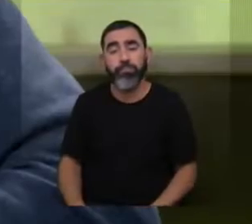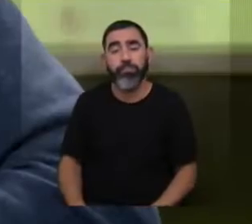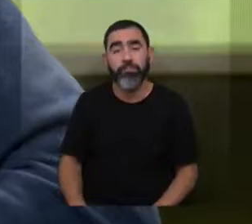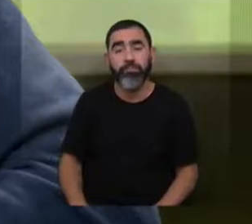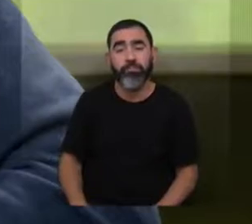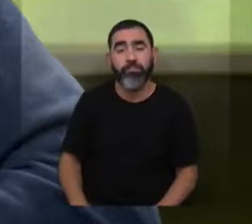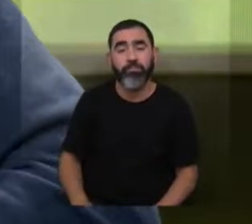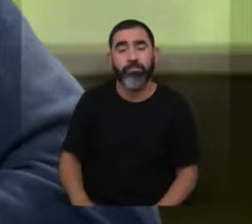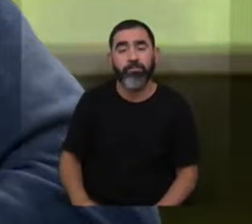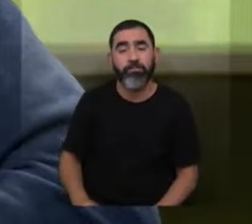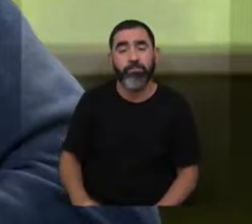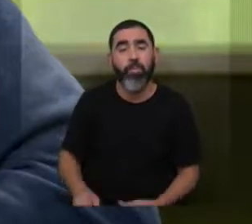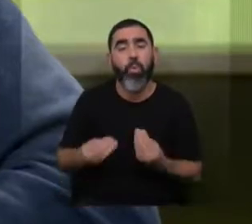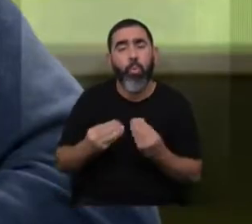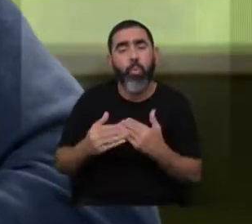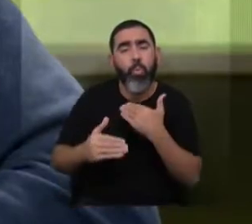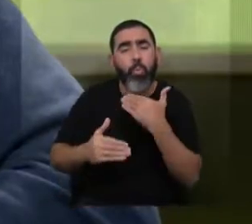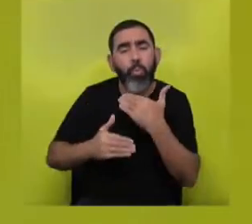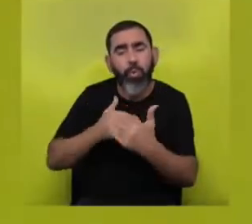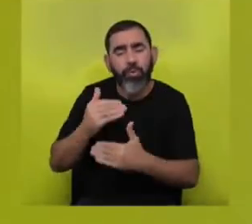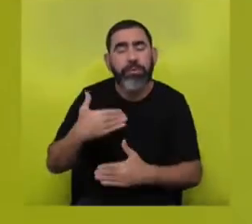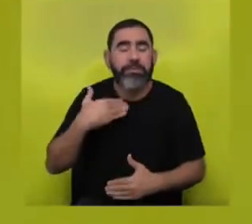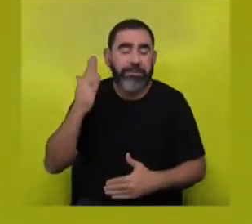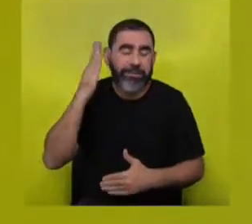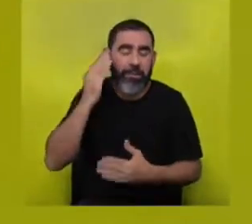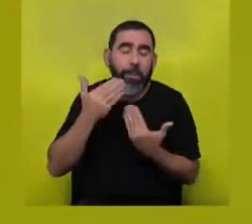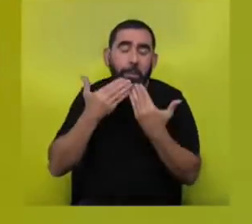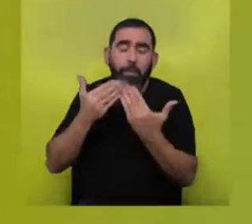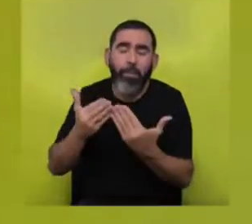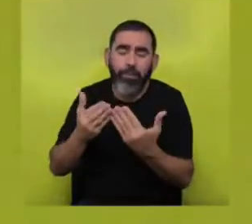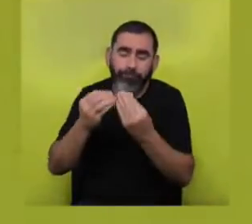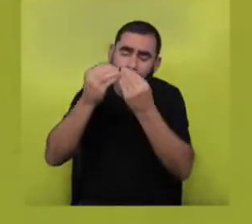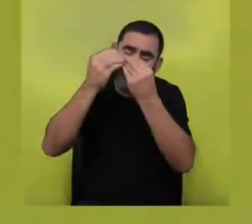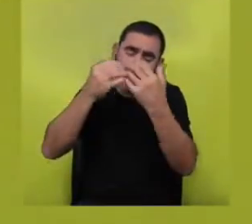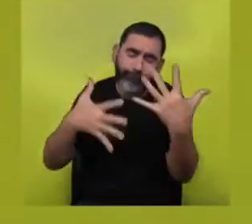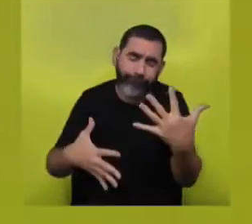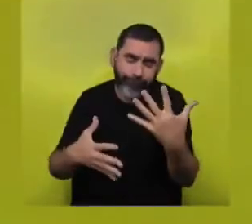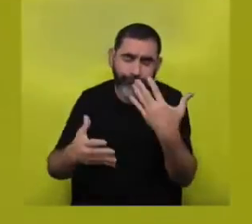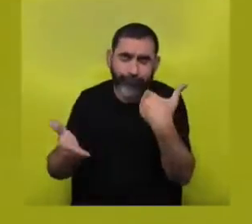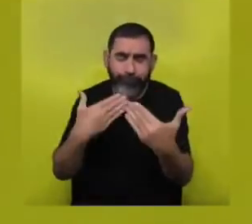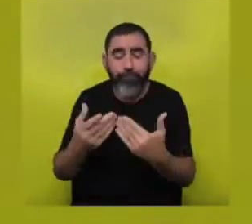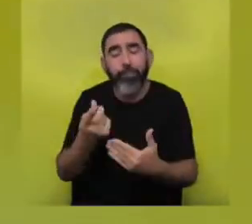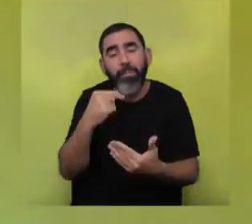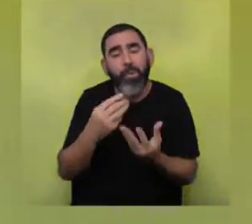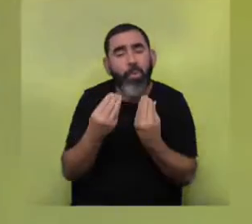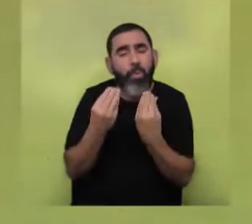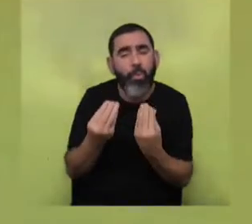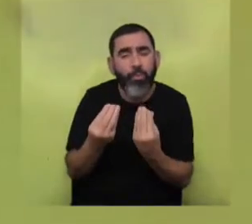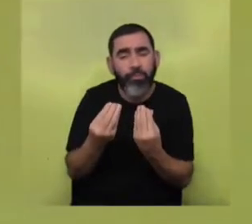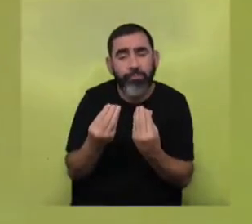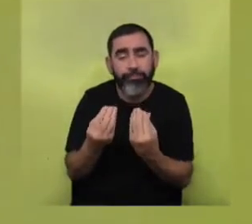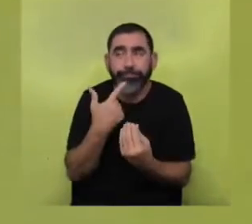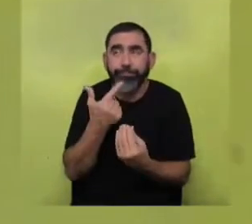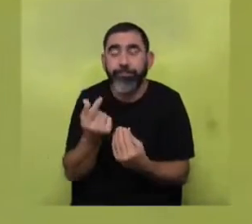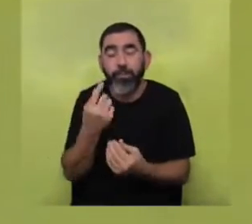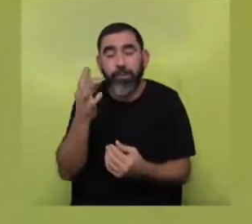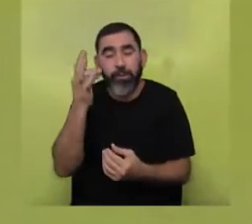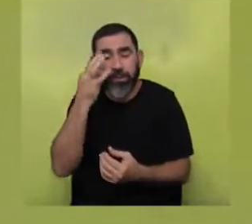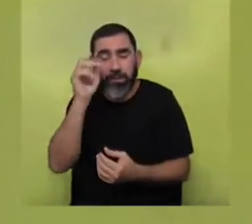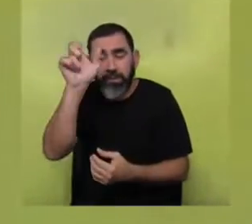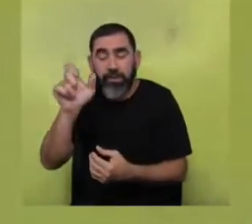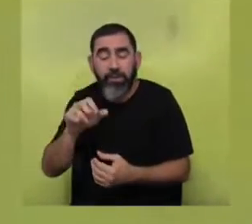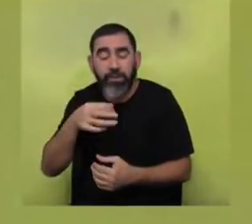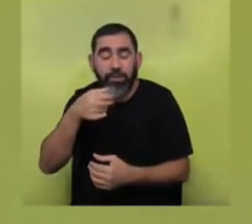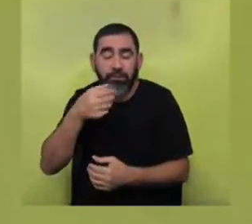¿Cómo es el proceso? Yo sé que esta pregunta sola puede disparar todo el resto de la conversación, ¿no? Pero desde que se recibe, por ejemplo, un testimonio